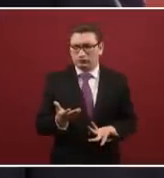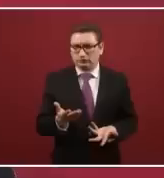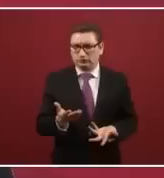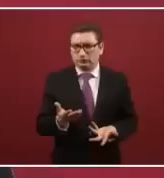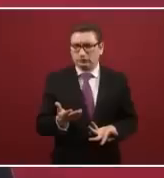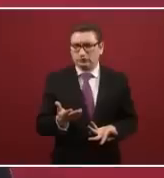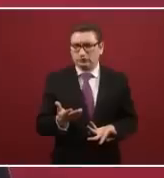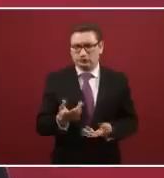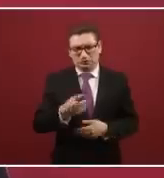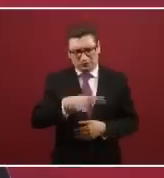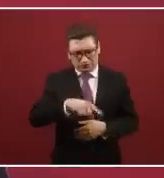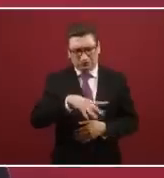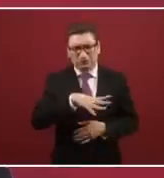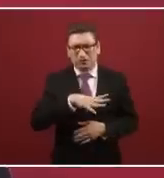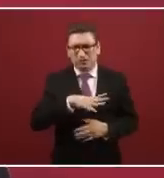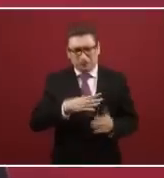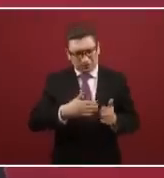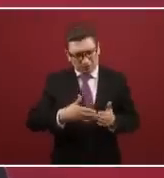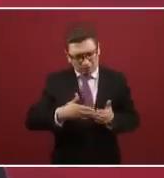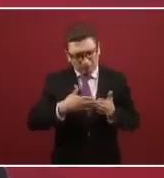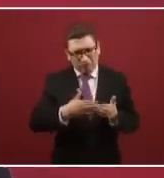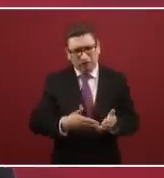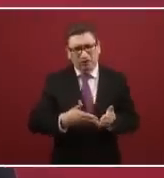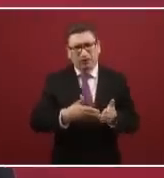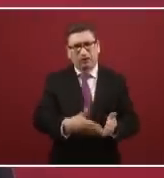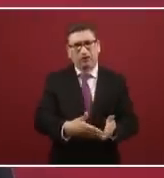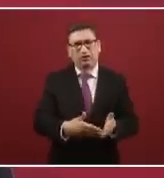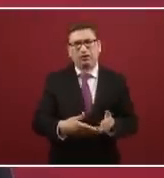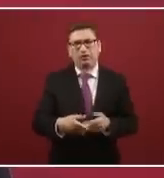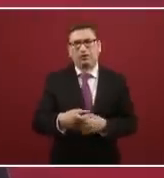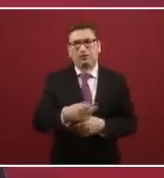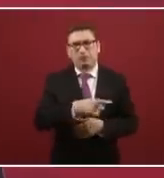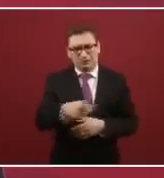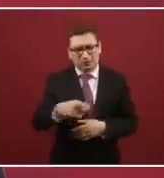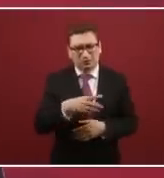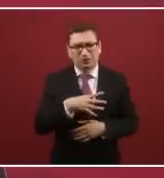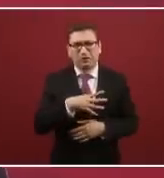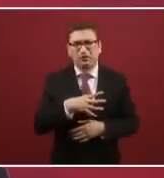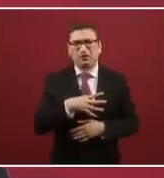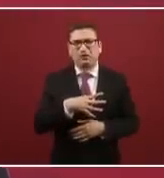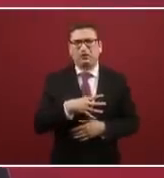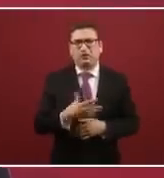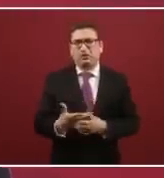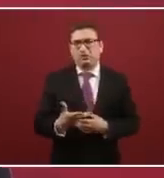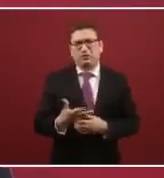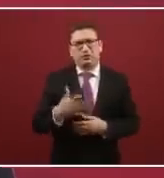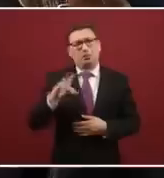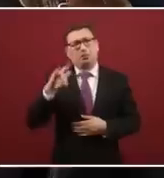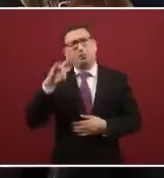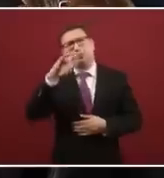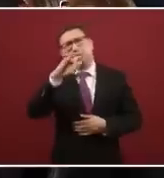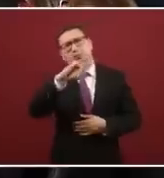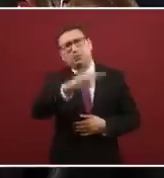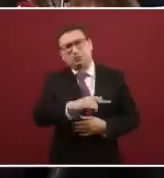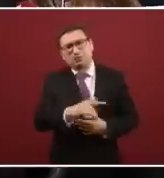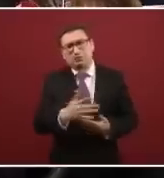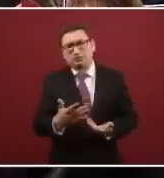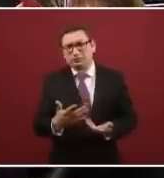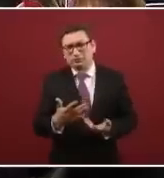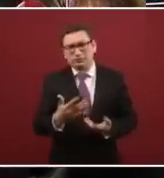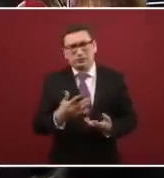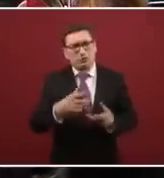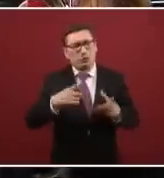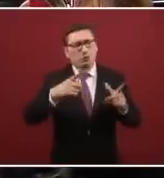que tienen embarcaciones, que tienen aviones para